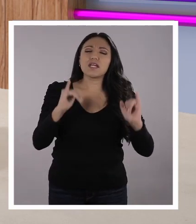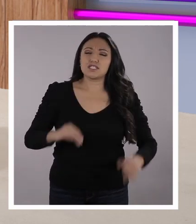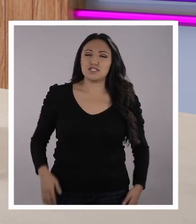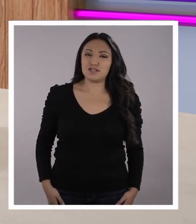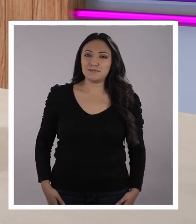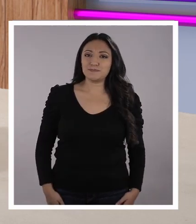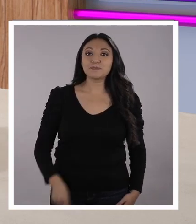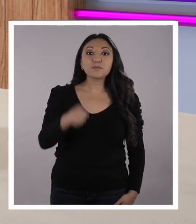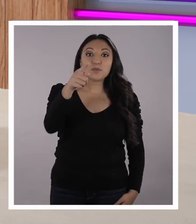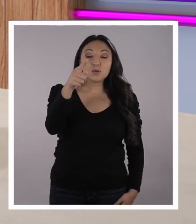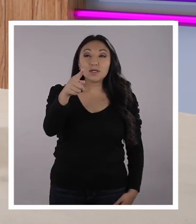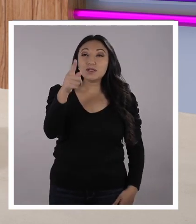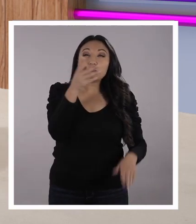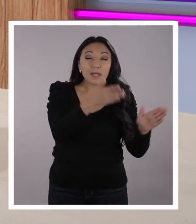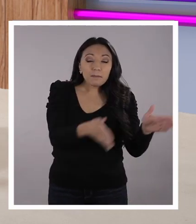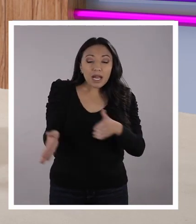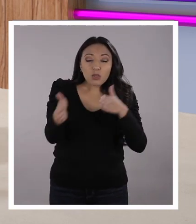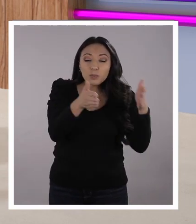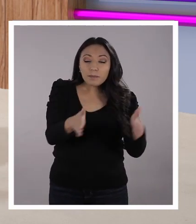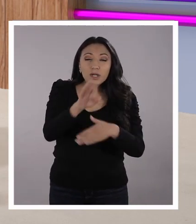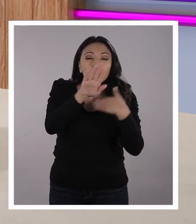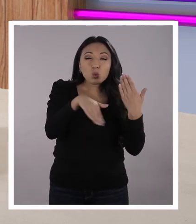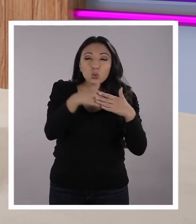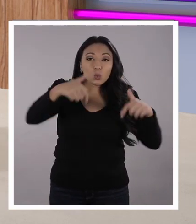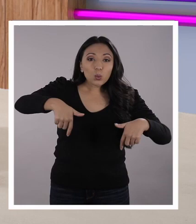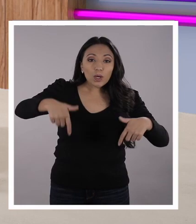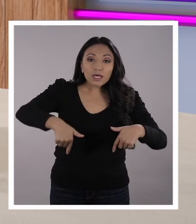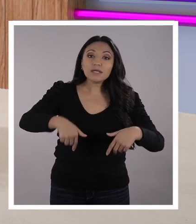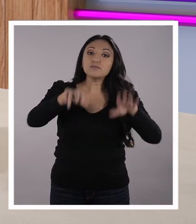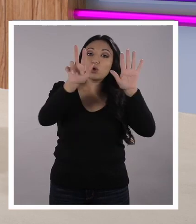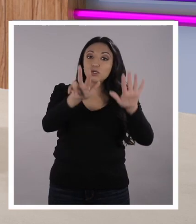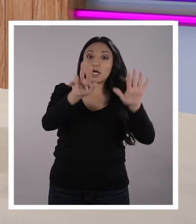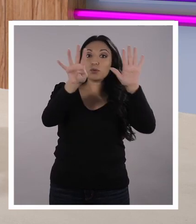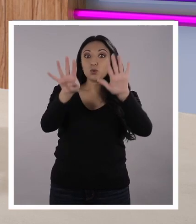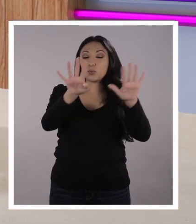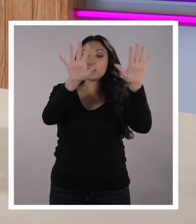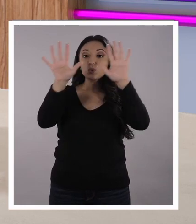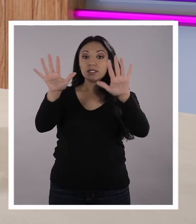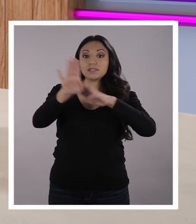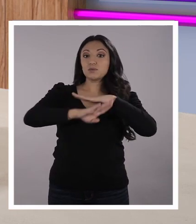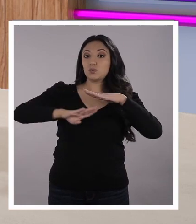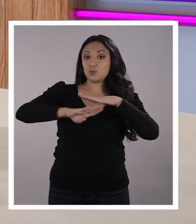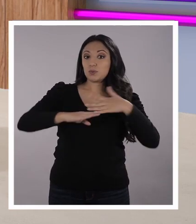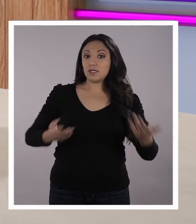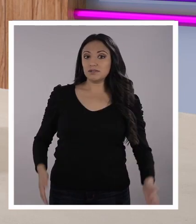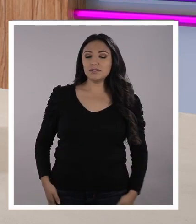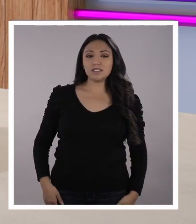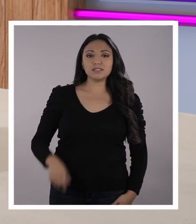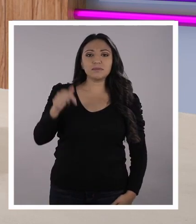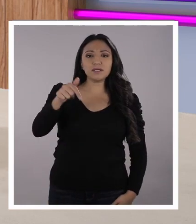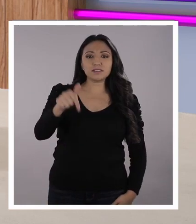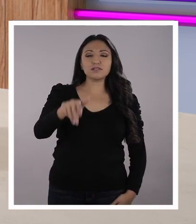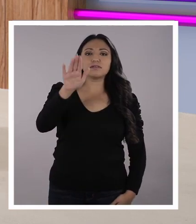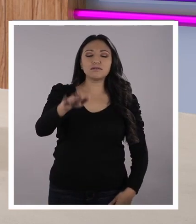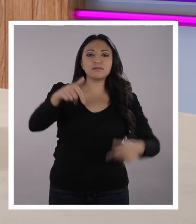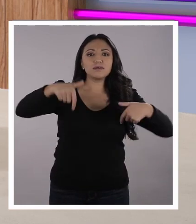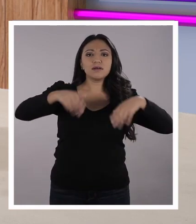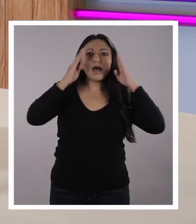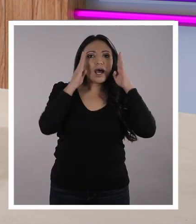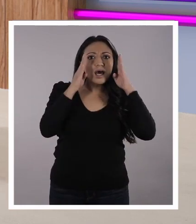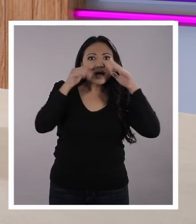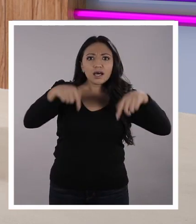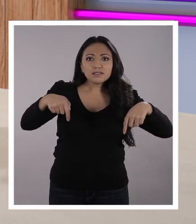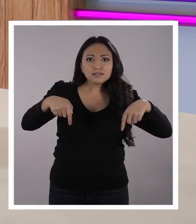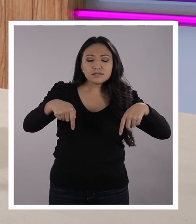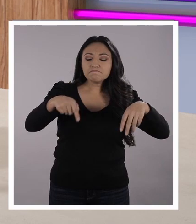diversión. Recuerden que todo lo que hemos preparado está especialmente diseñado para octavo, noveno y décimo de básica. Si es que estás en esa franja, este es el